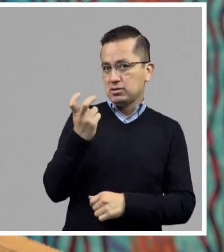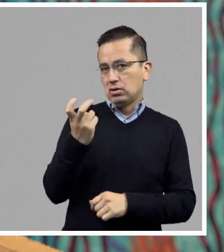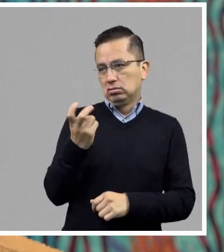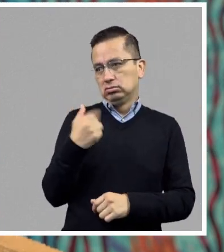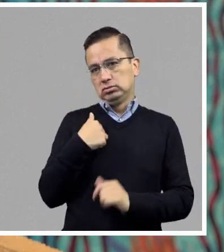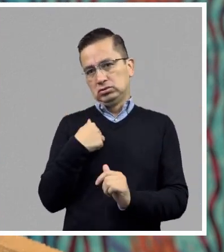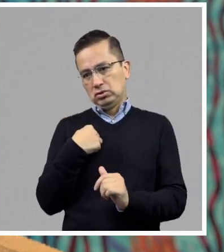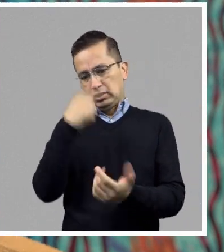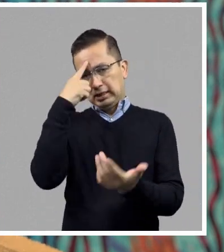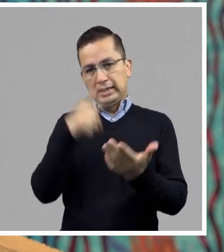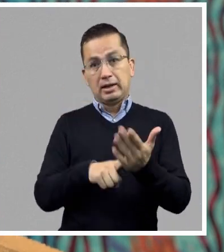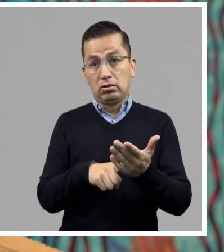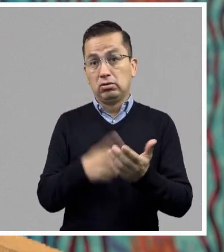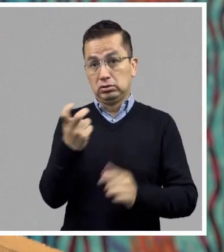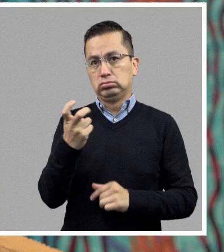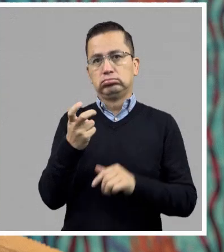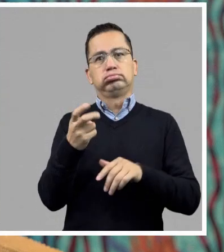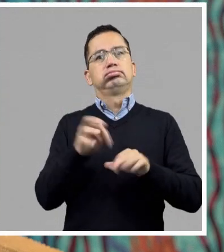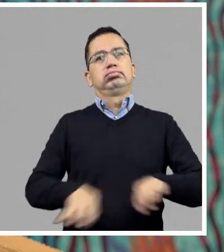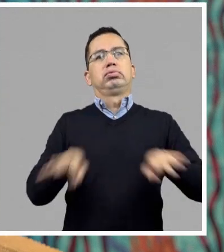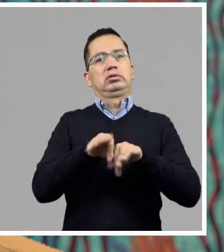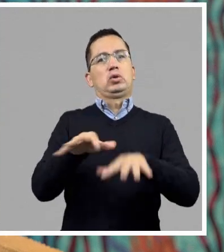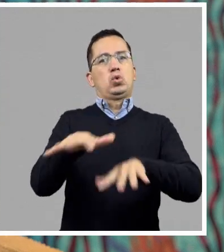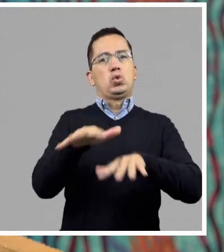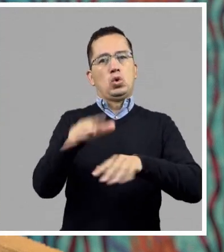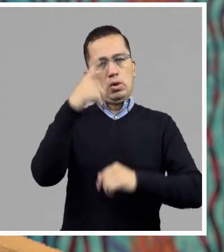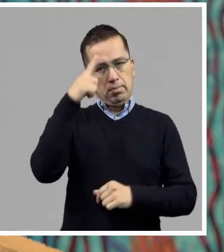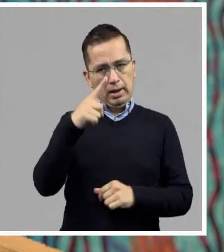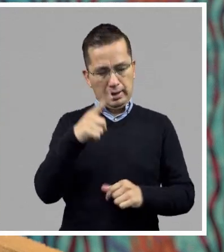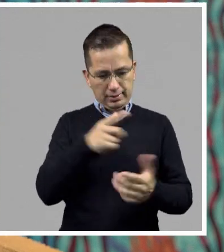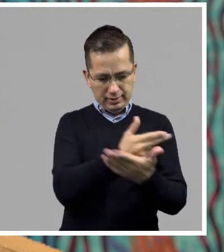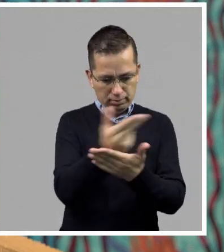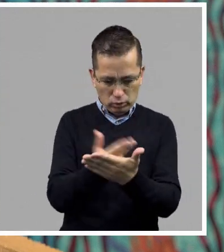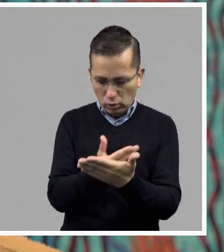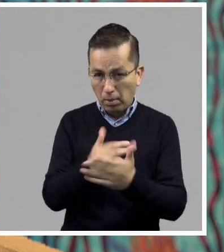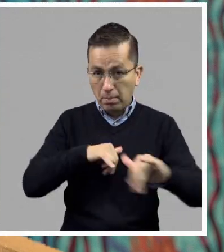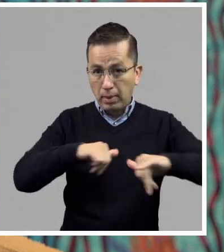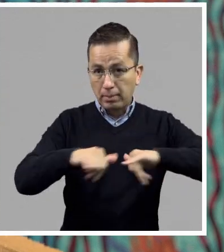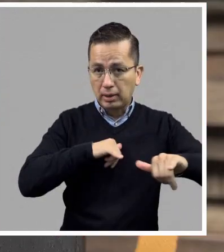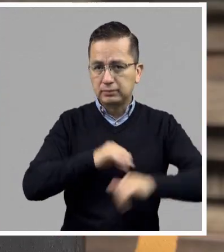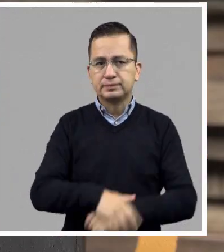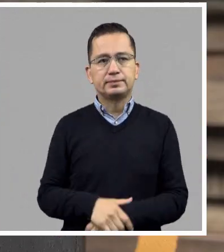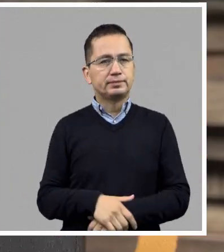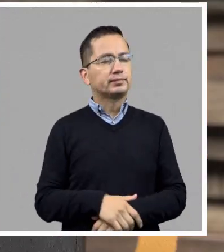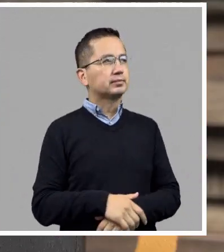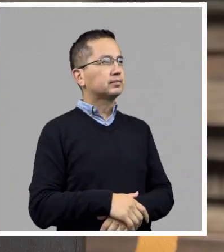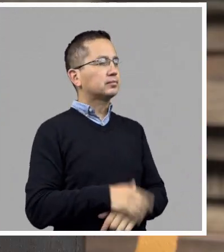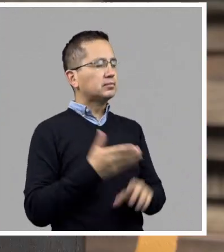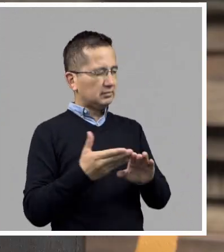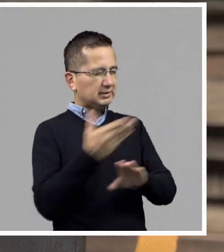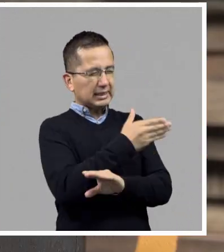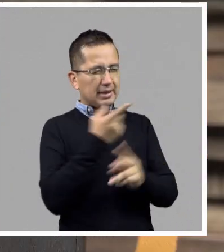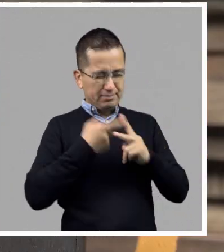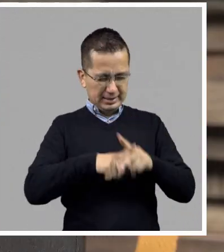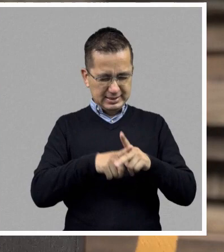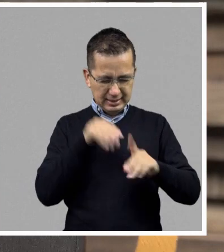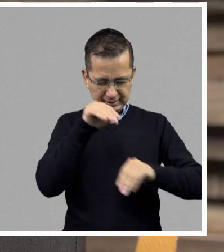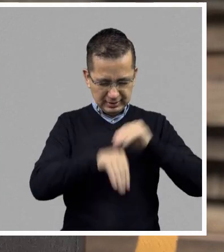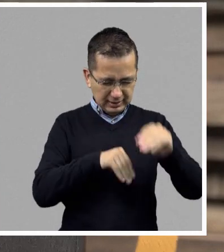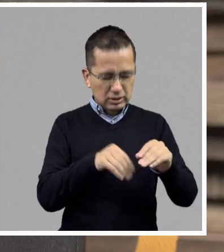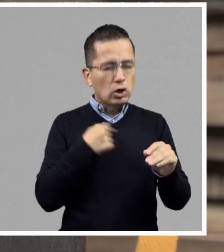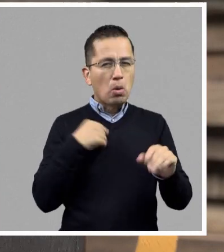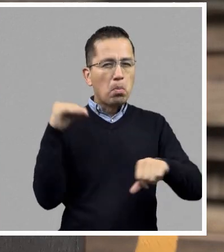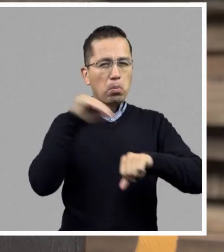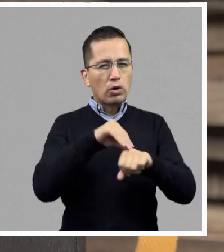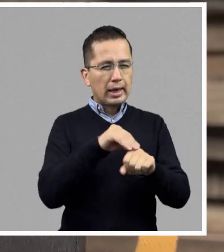siento que impacta de alguna de alguna manera en la percepción al principio sí estaban todos y separados a la misma distancia